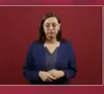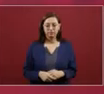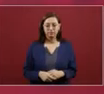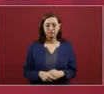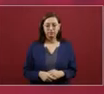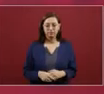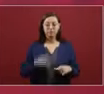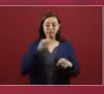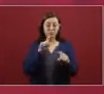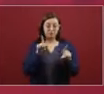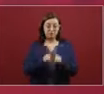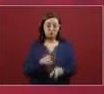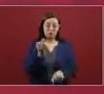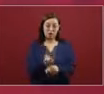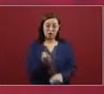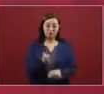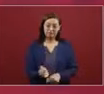aclarar,